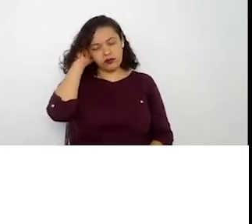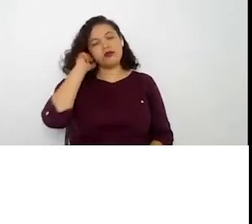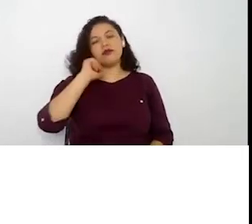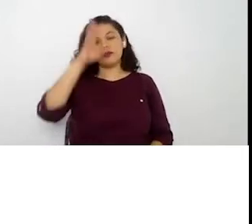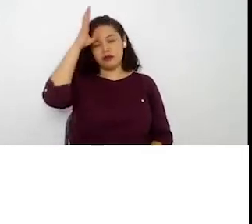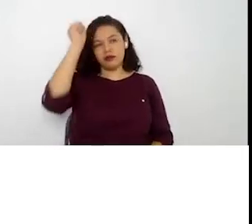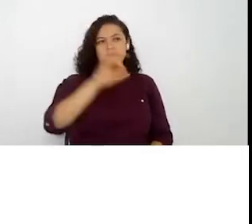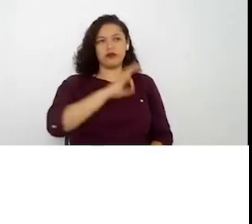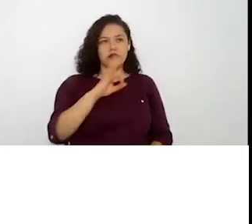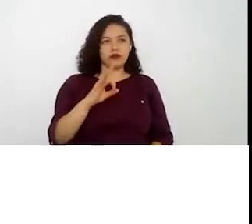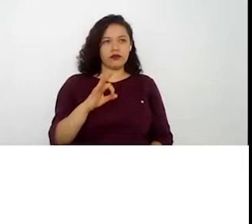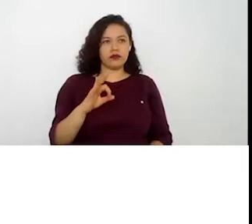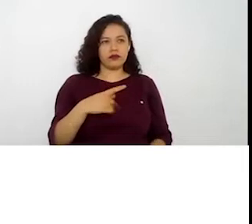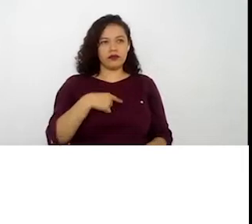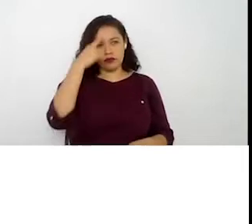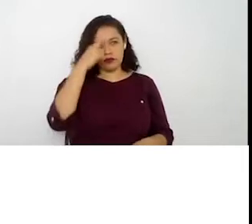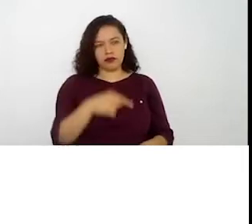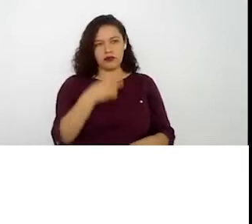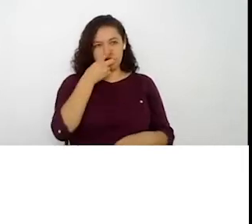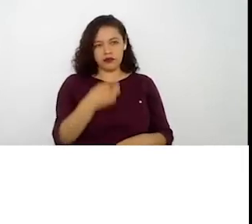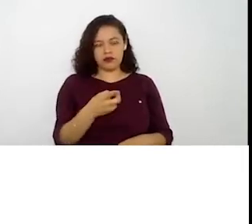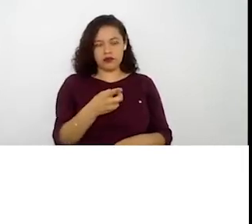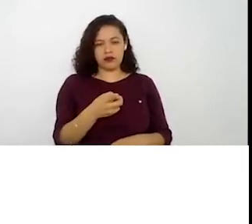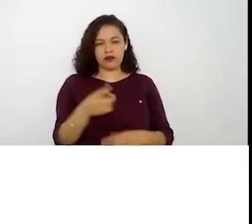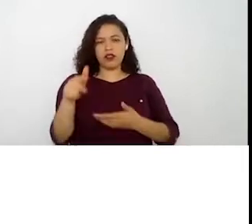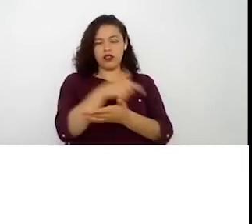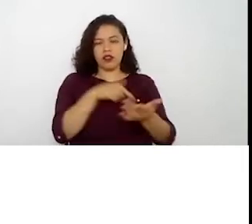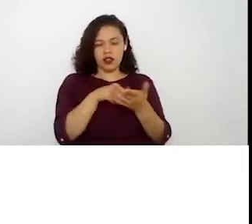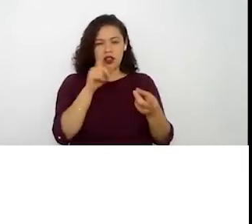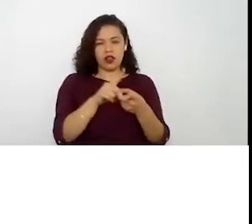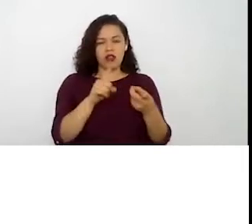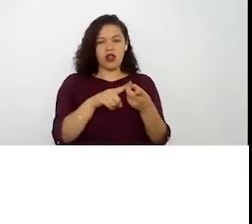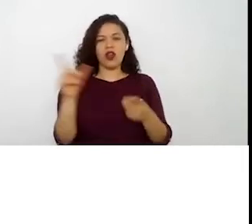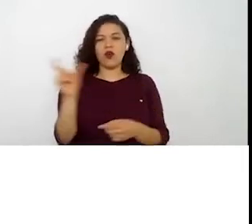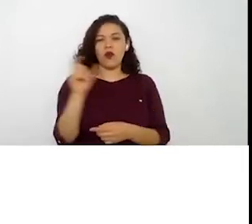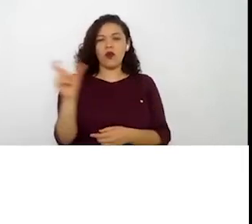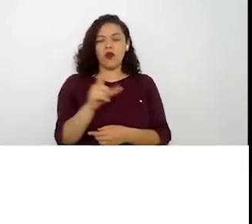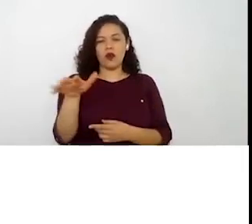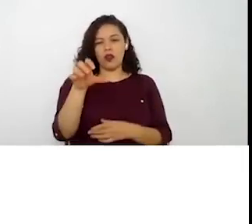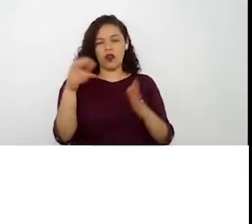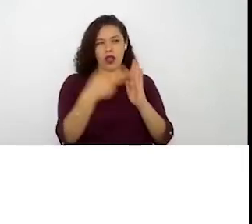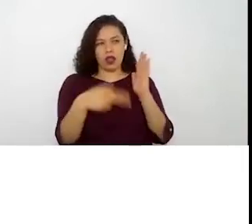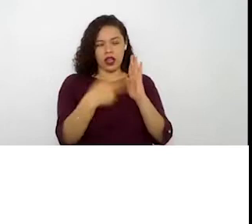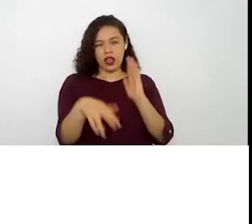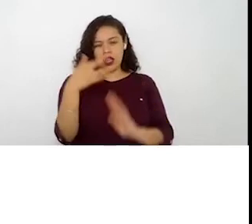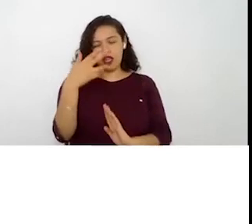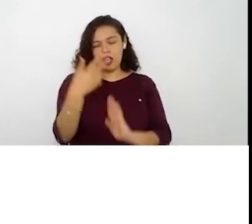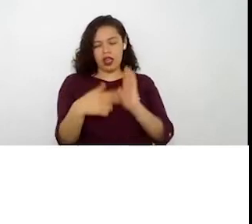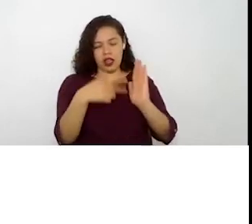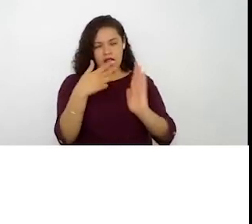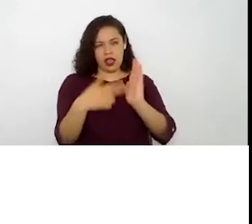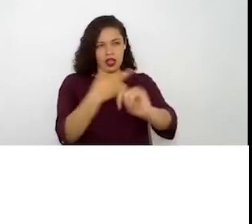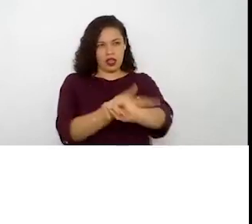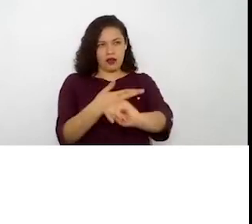que posteriormente se les va a señalar Dónde se encuentra Cuando entremos a la a la herramienta de tramita digital